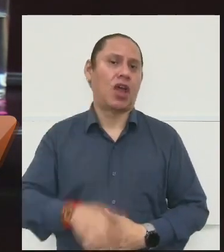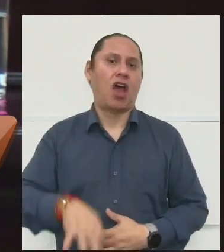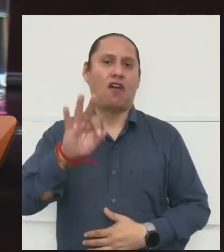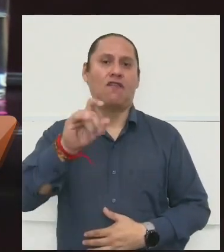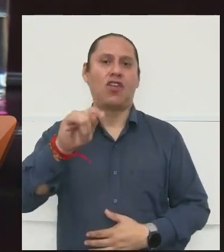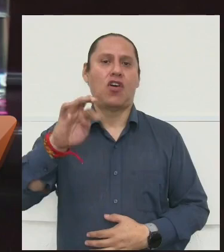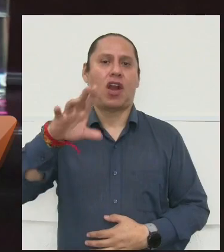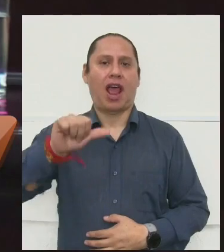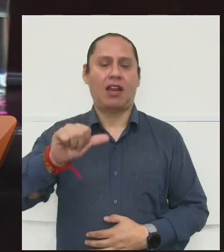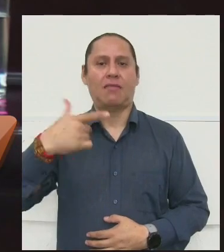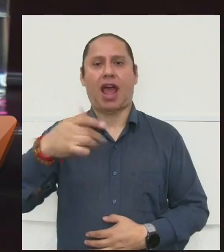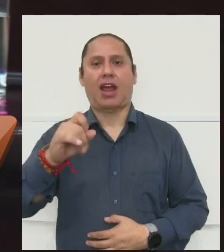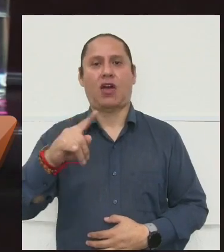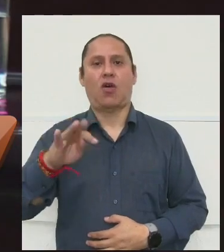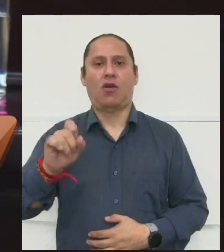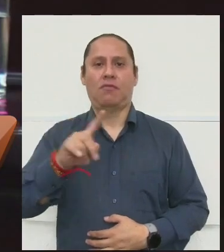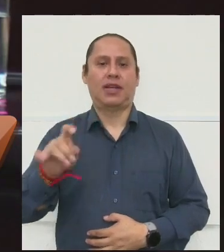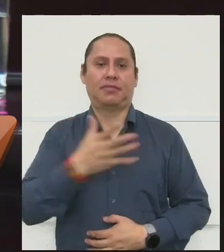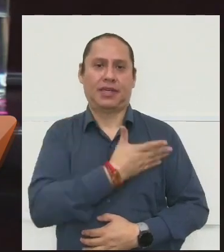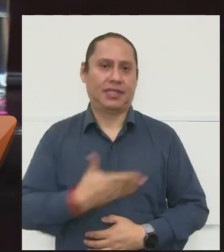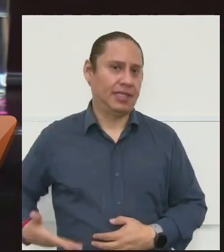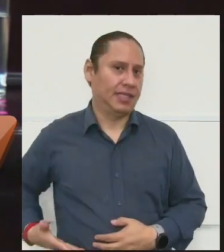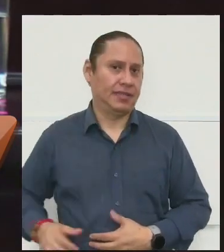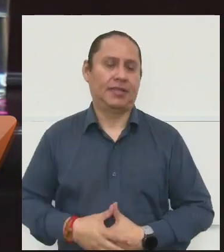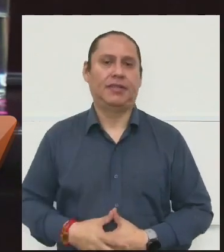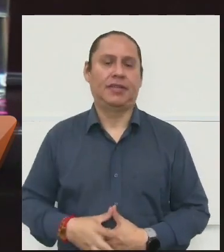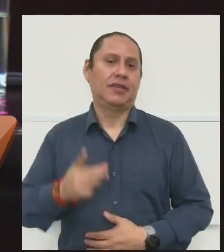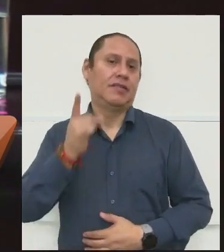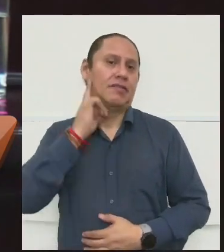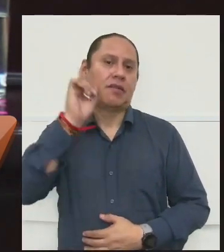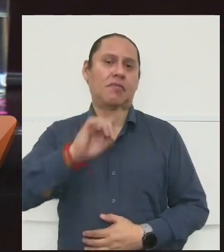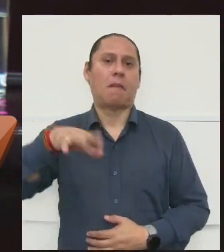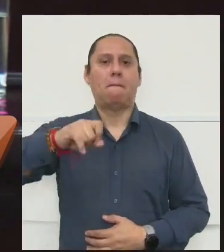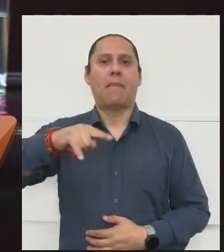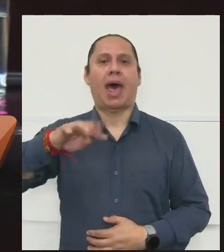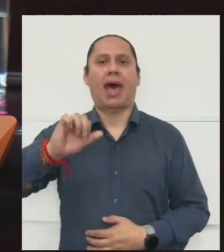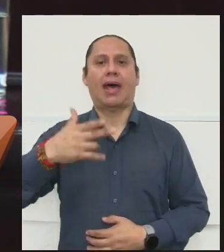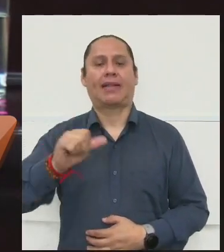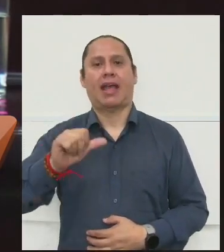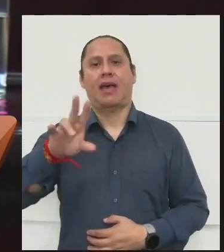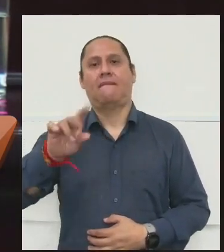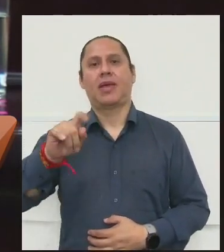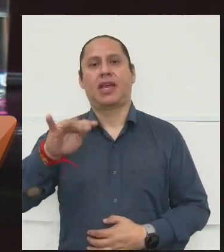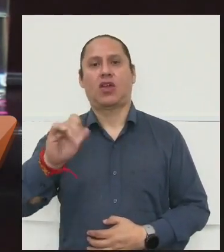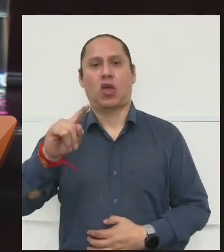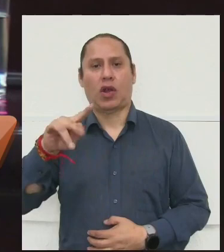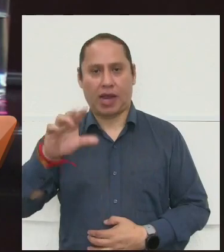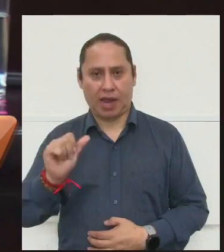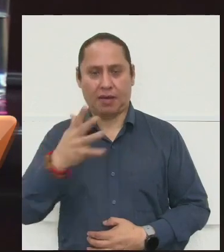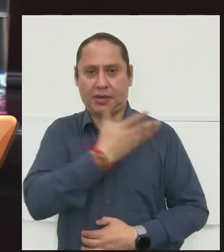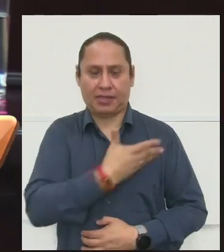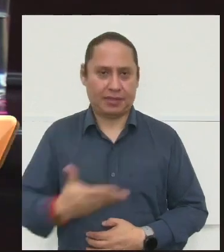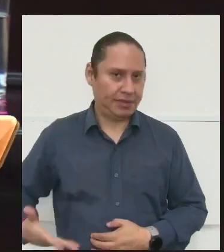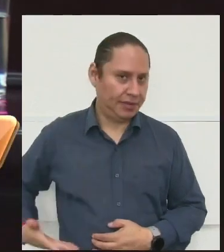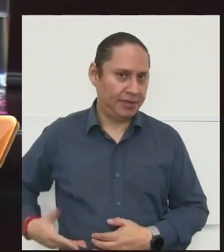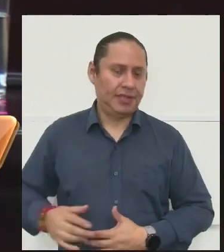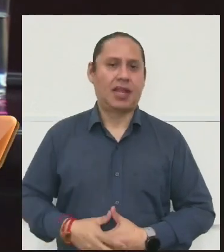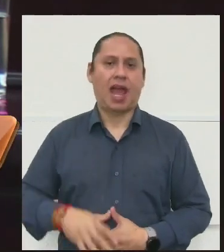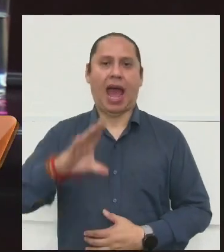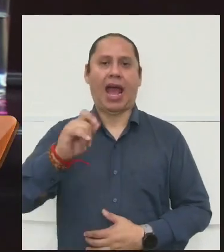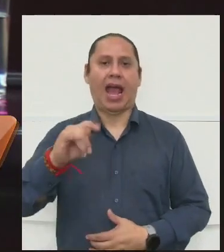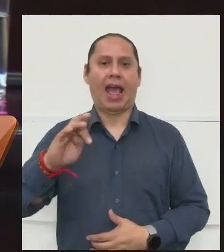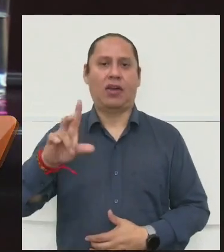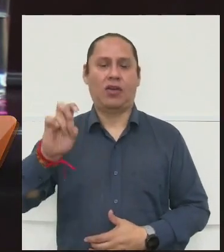florma Gómez presidenta diputada Marta Verónica alcar Cordero presidenta diputada